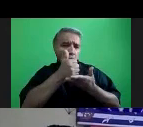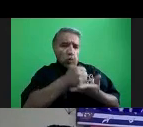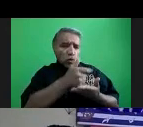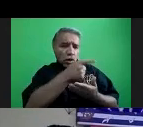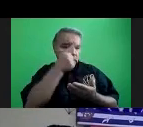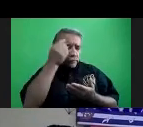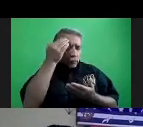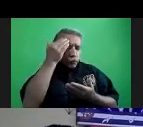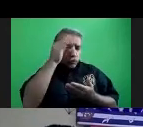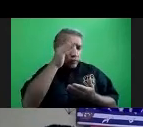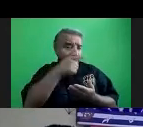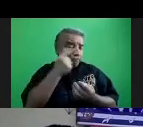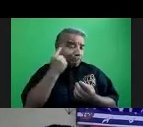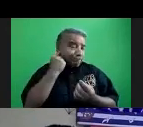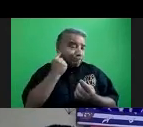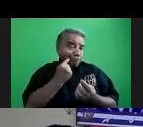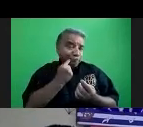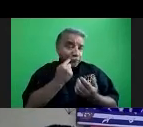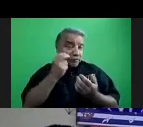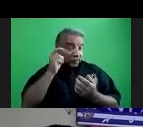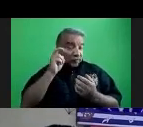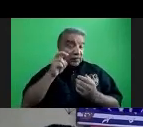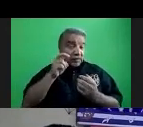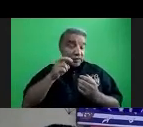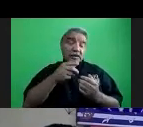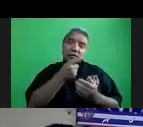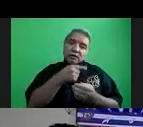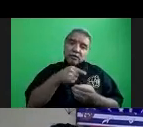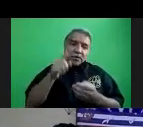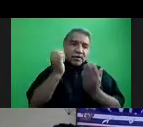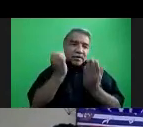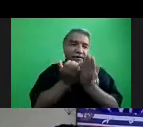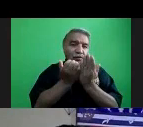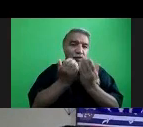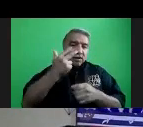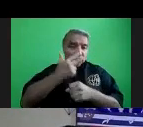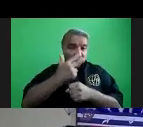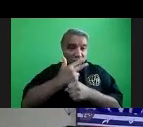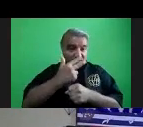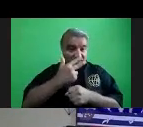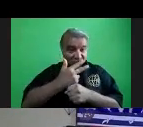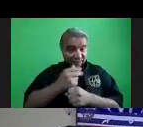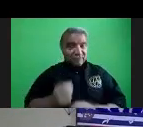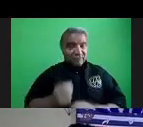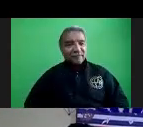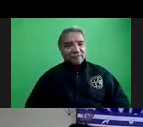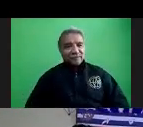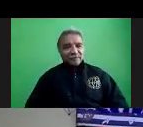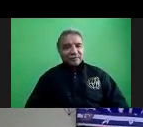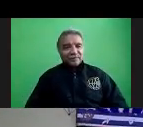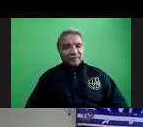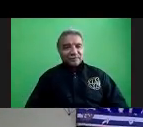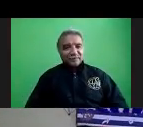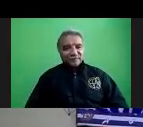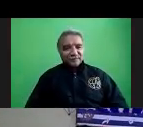era sordo. Mi papá me ayudaba, él era difícil porque yo era sordo y todo, entonces él decidió enviarme